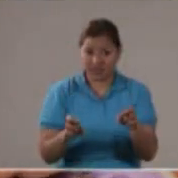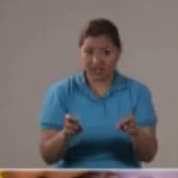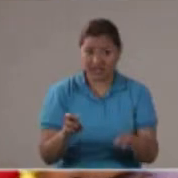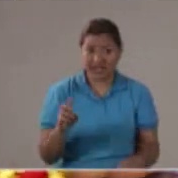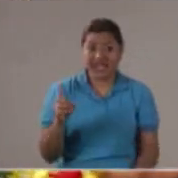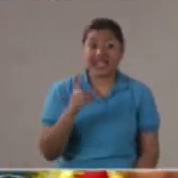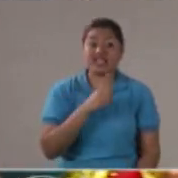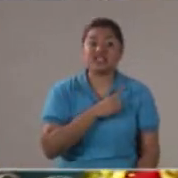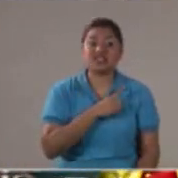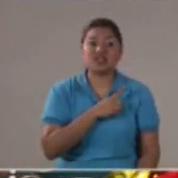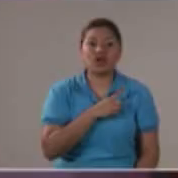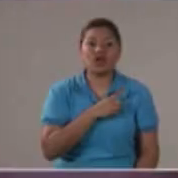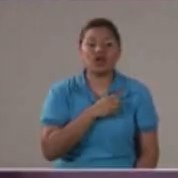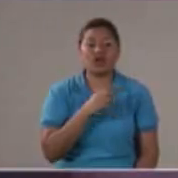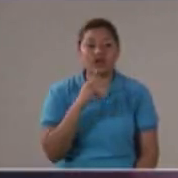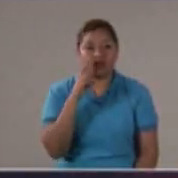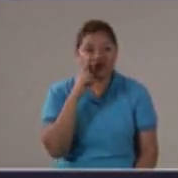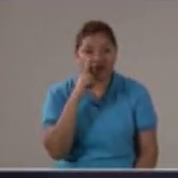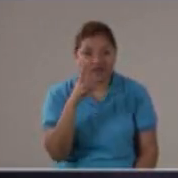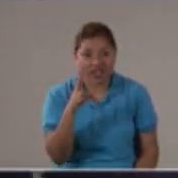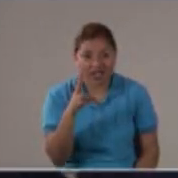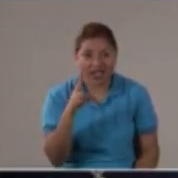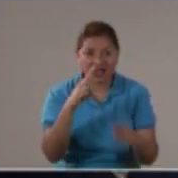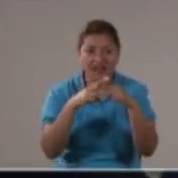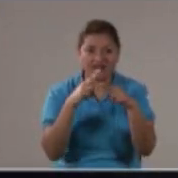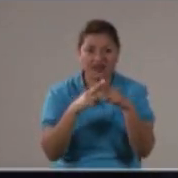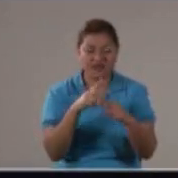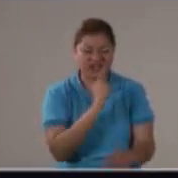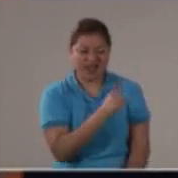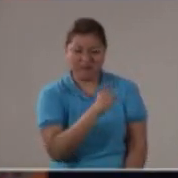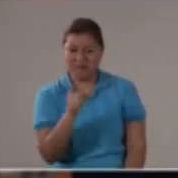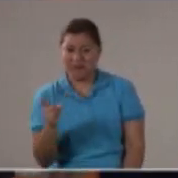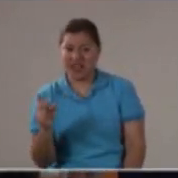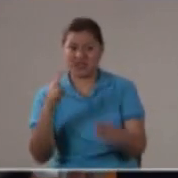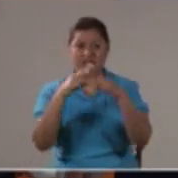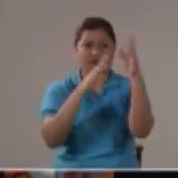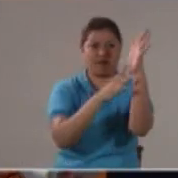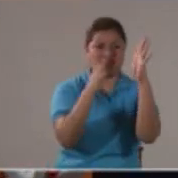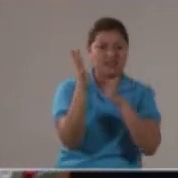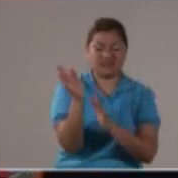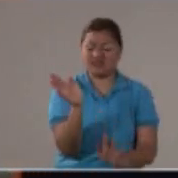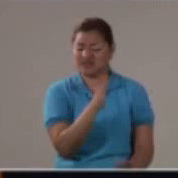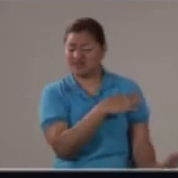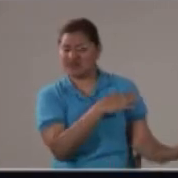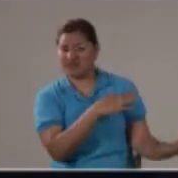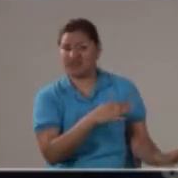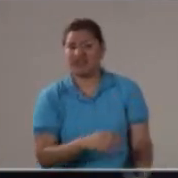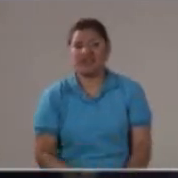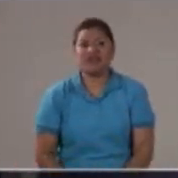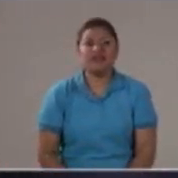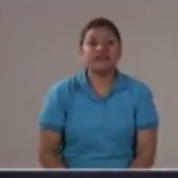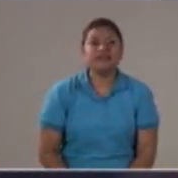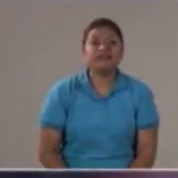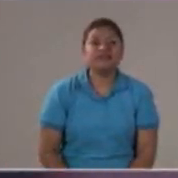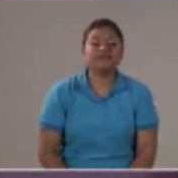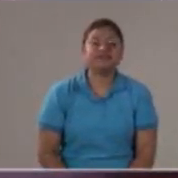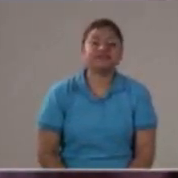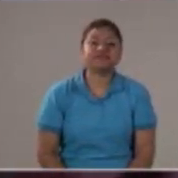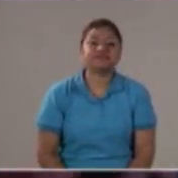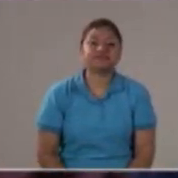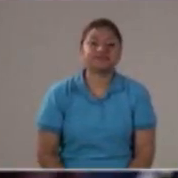Solo mira el nombre y reprende. Dice: en el nombre de Jesús reprendo todo. inmundicia.